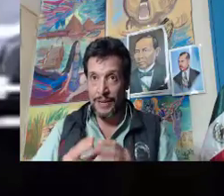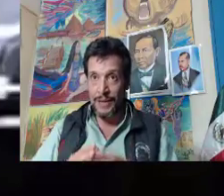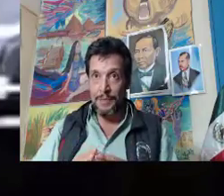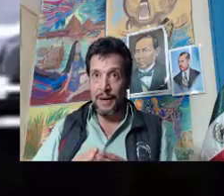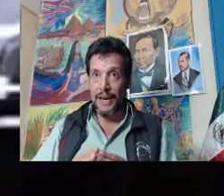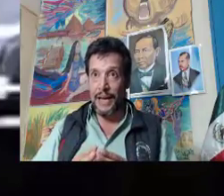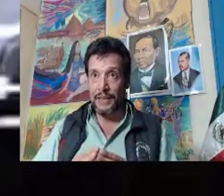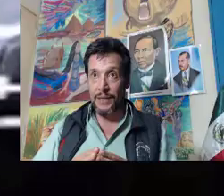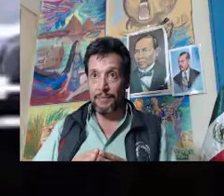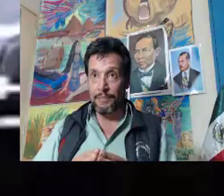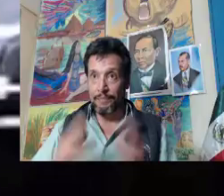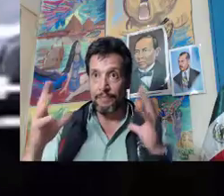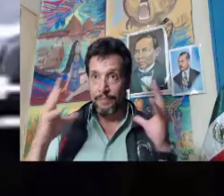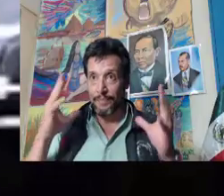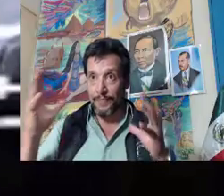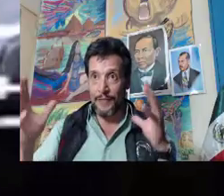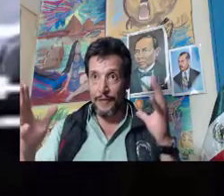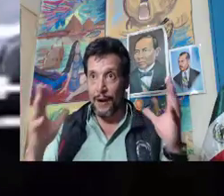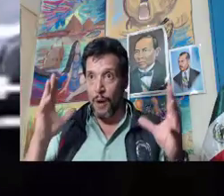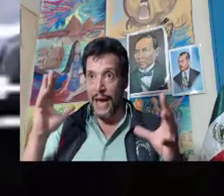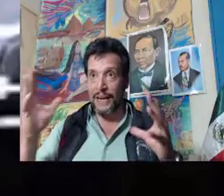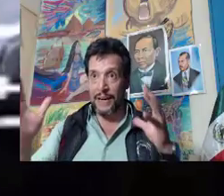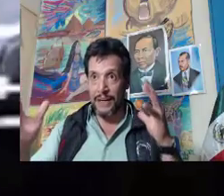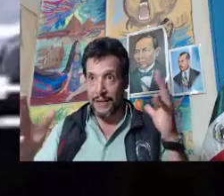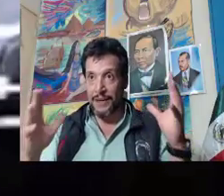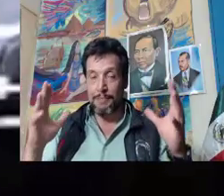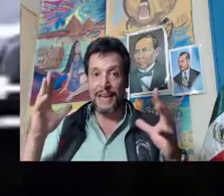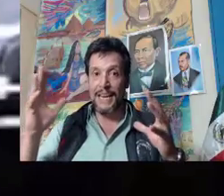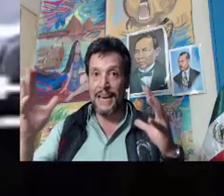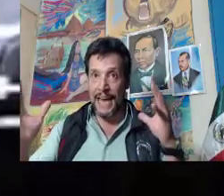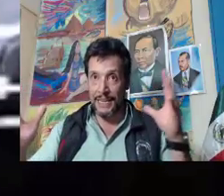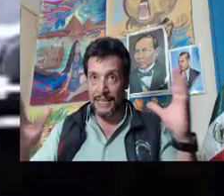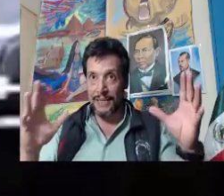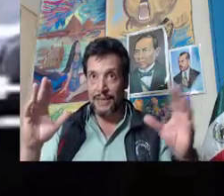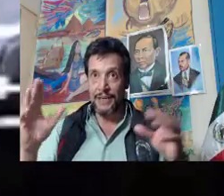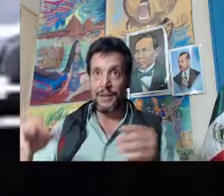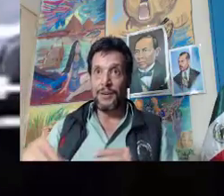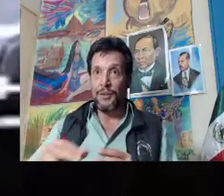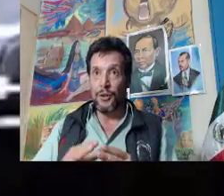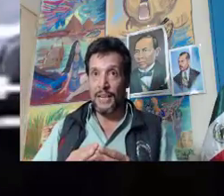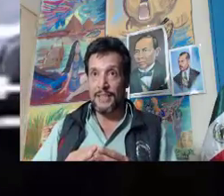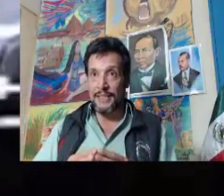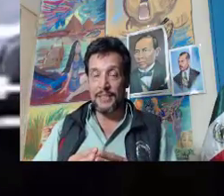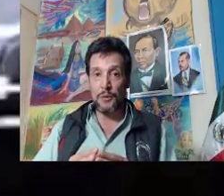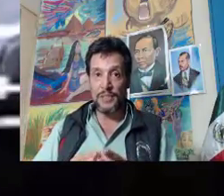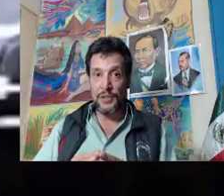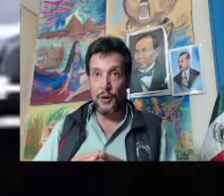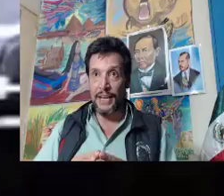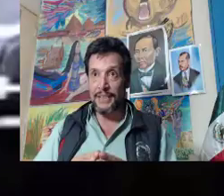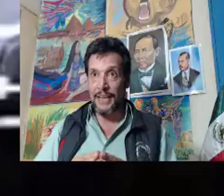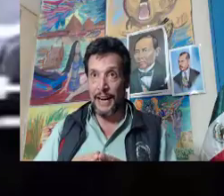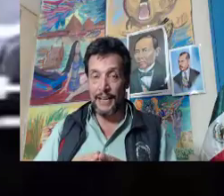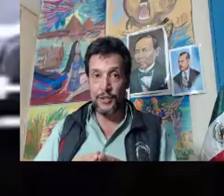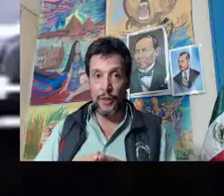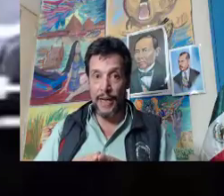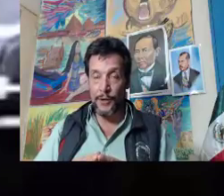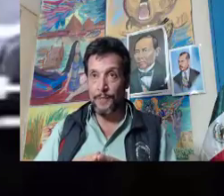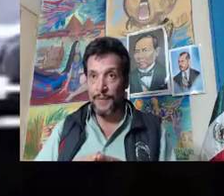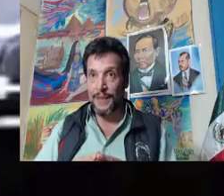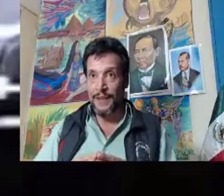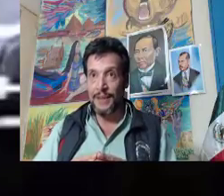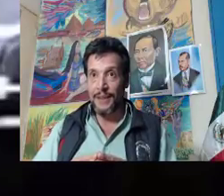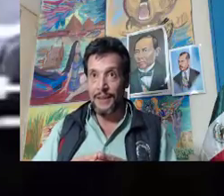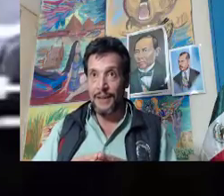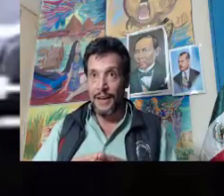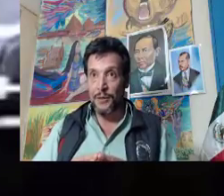manos para fraguar, maquilar todas estas cuestiones que le han hecho